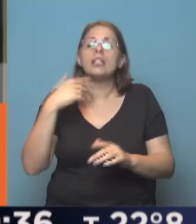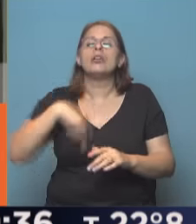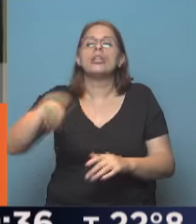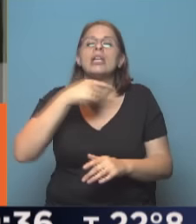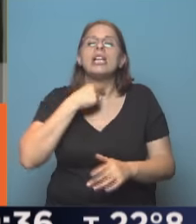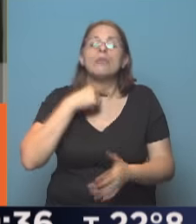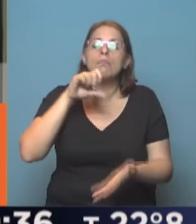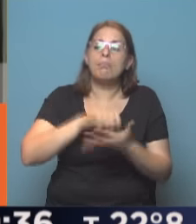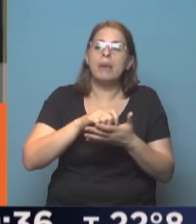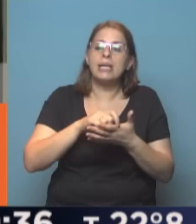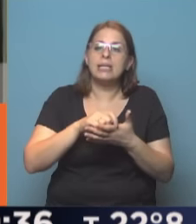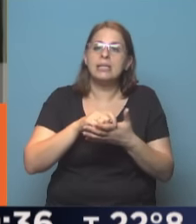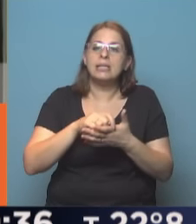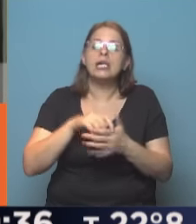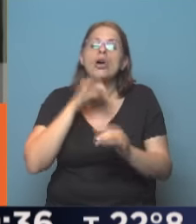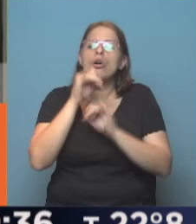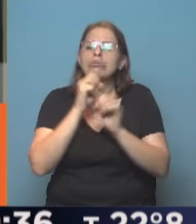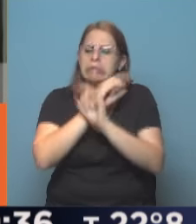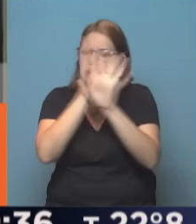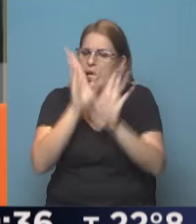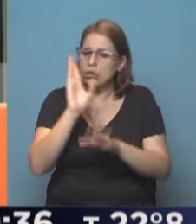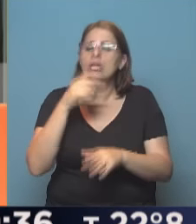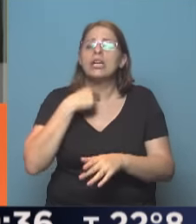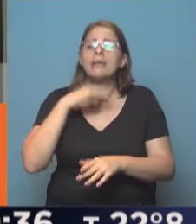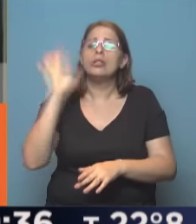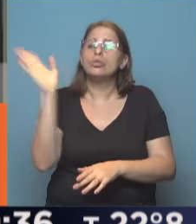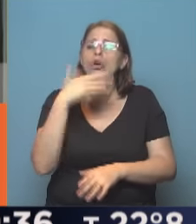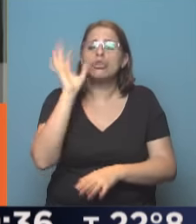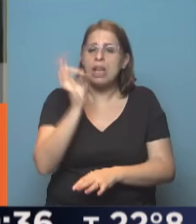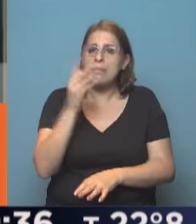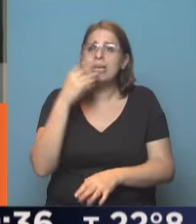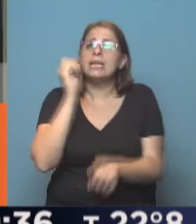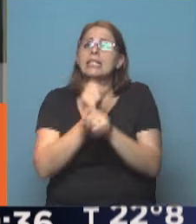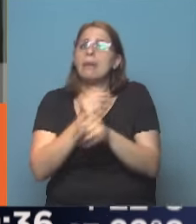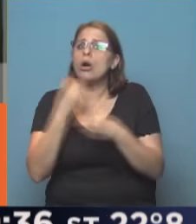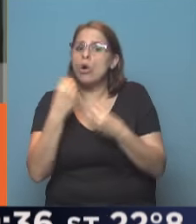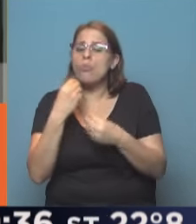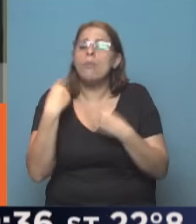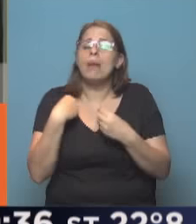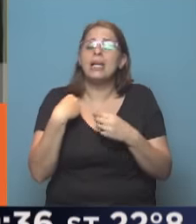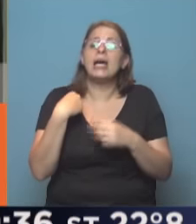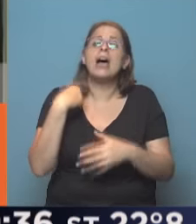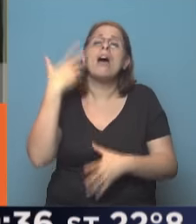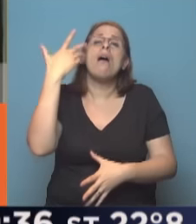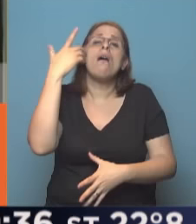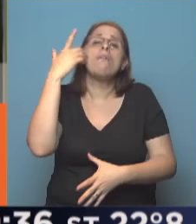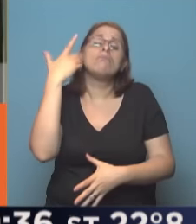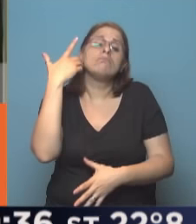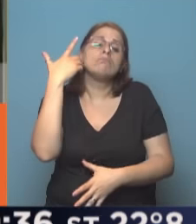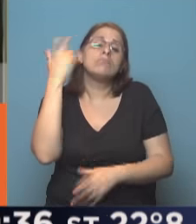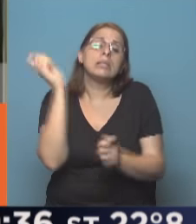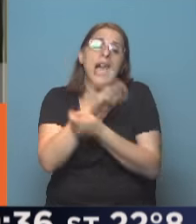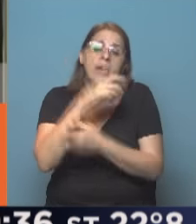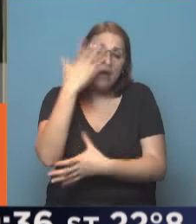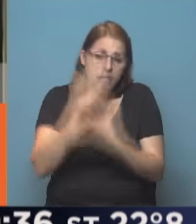valore la transparencia. Queremos que todos sepan lo que estamos haciendo para corregir lo que hacemos mal y multiplicar